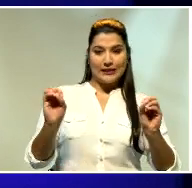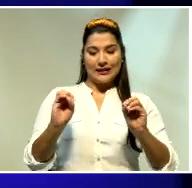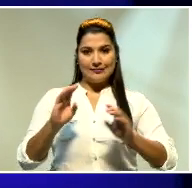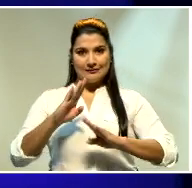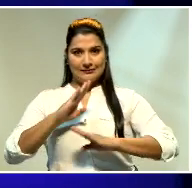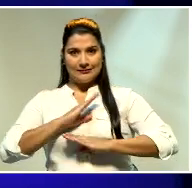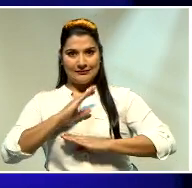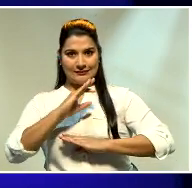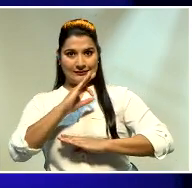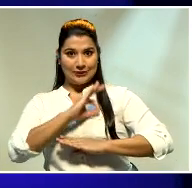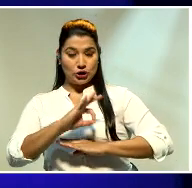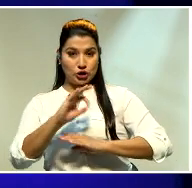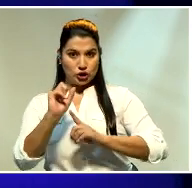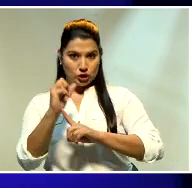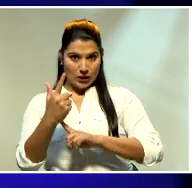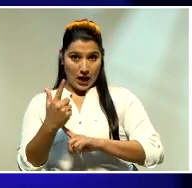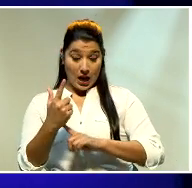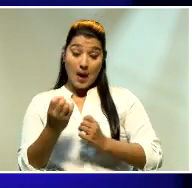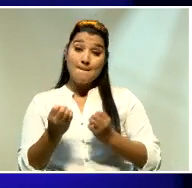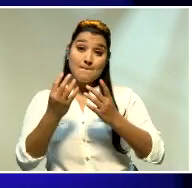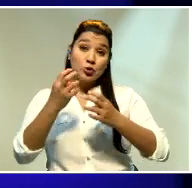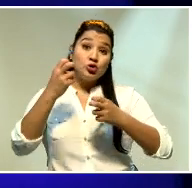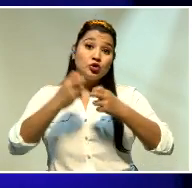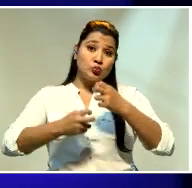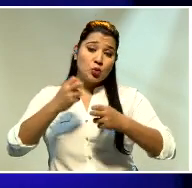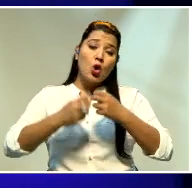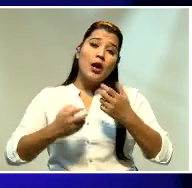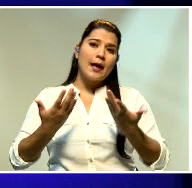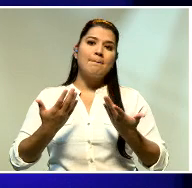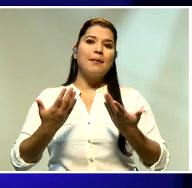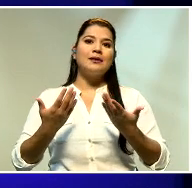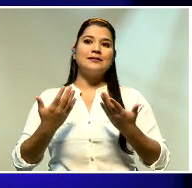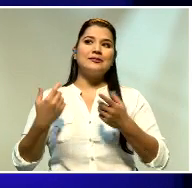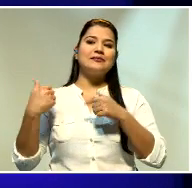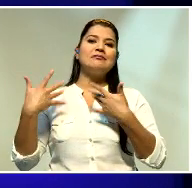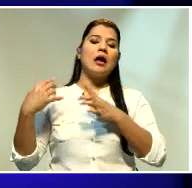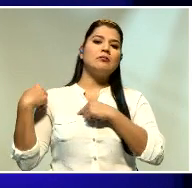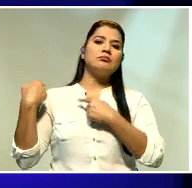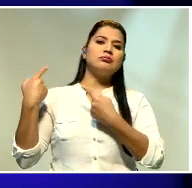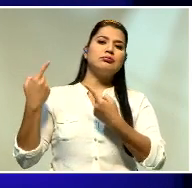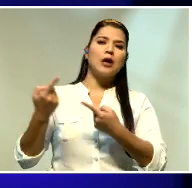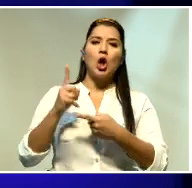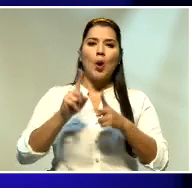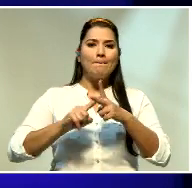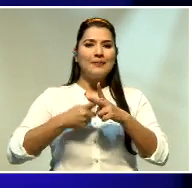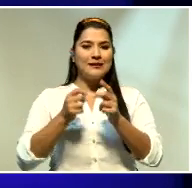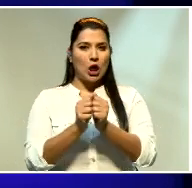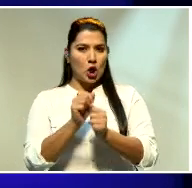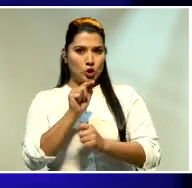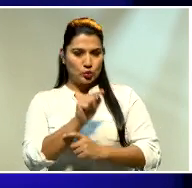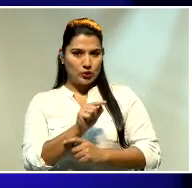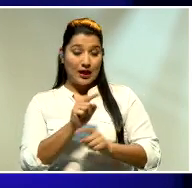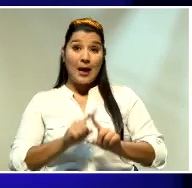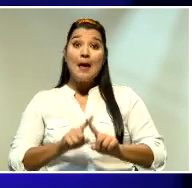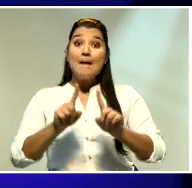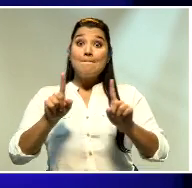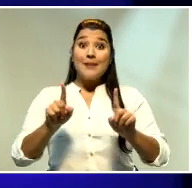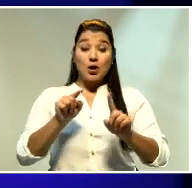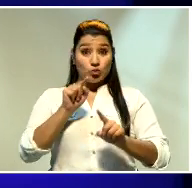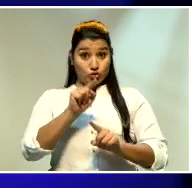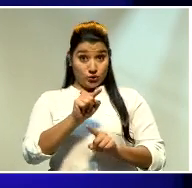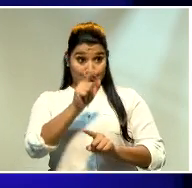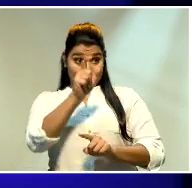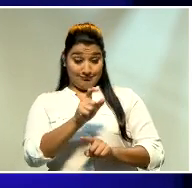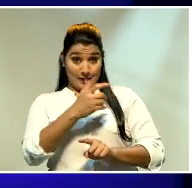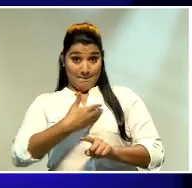problemas son estructurales, venían en el país y no los inventó Carlos Alvarado, pero Carlos Alvarado